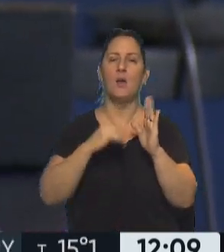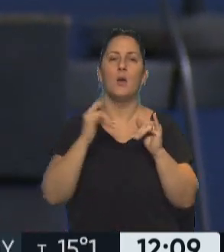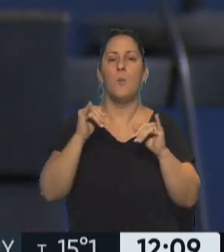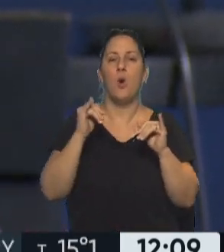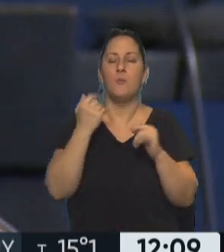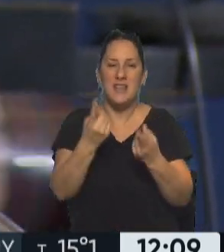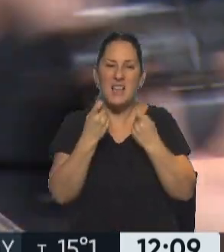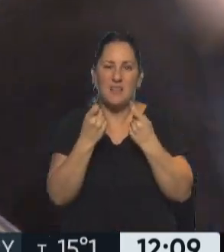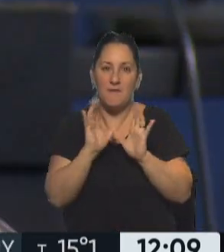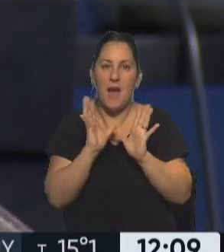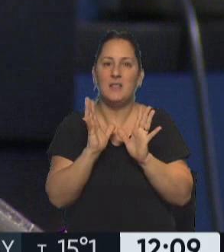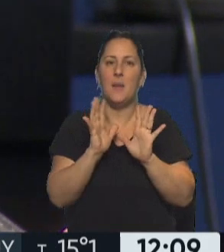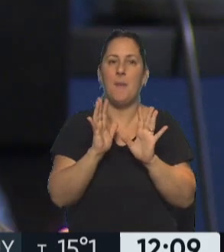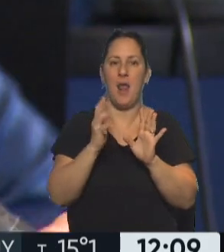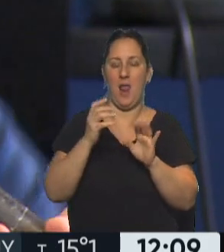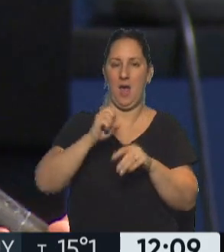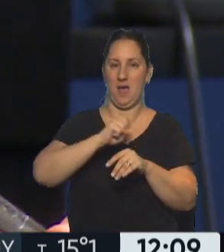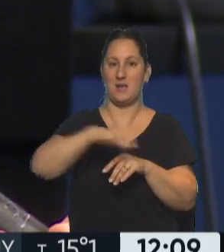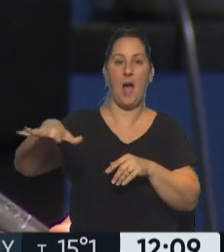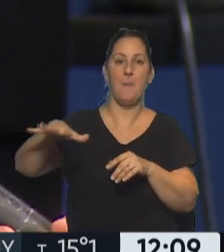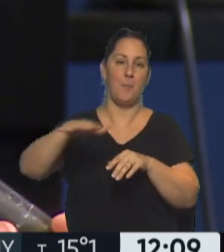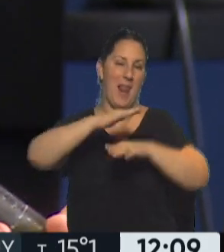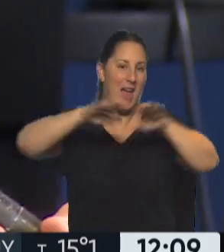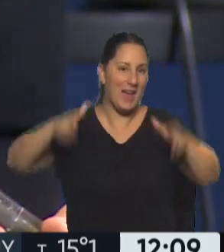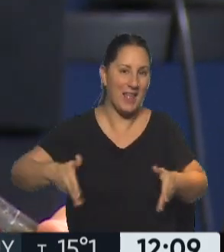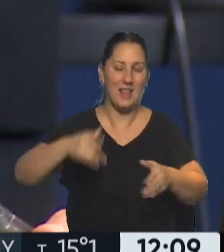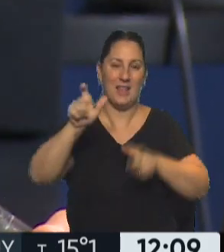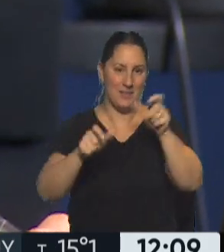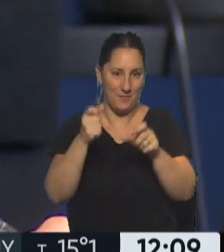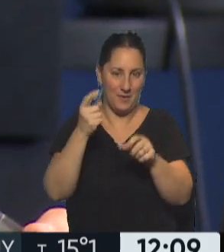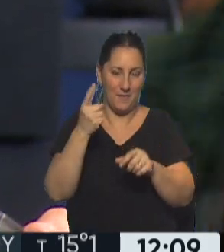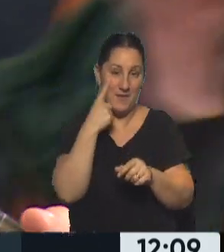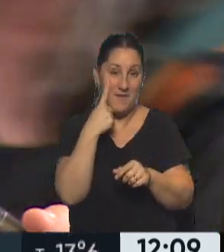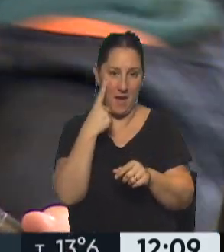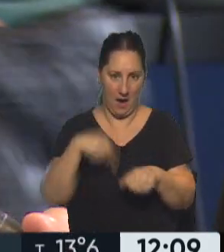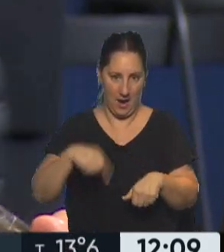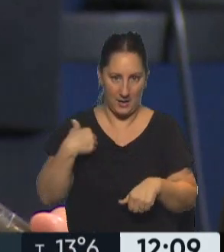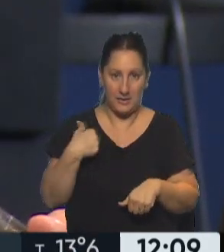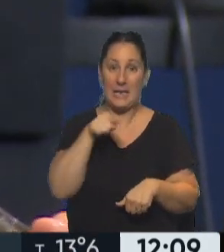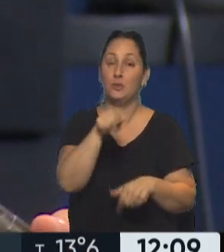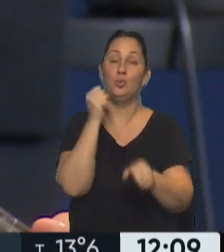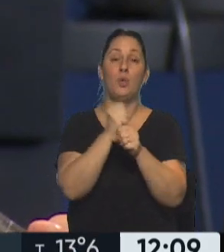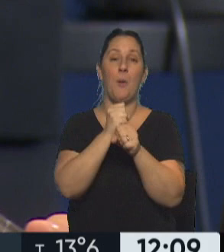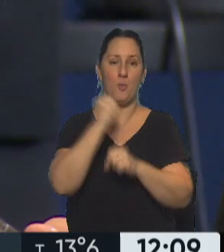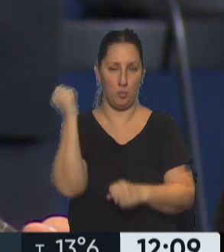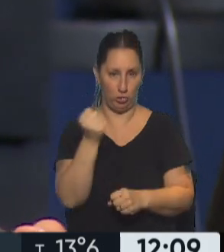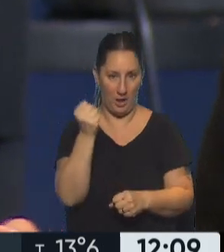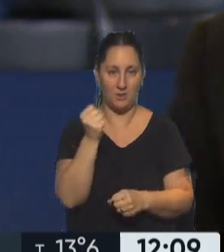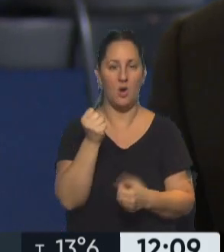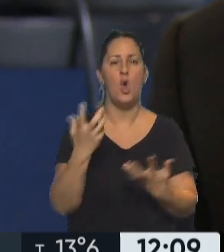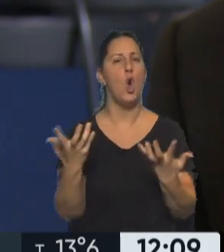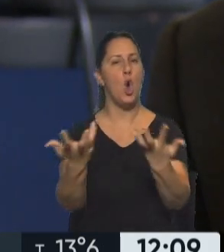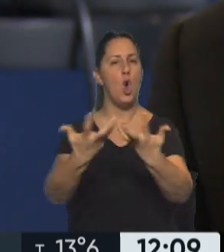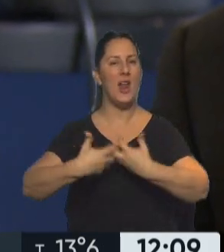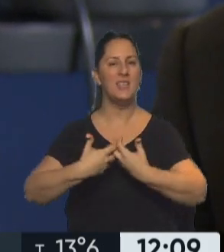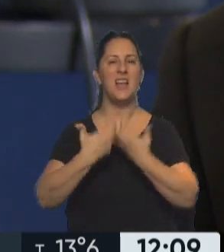información útil para la mesa de los argentinos y las argentinas. Y ahí tenemos un primer laburo muy importante, tratar de ordenar el